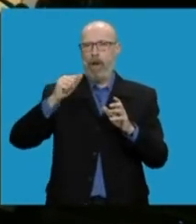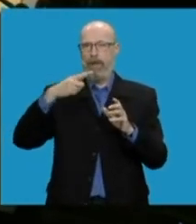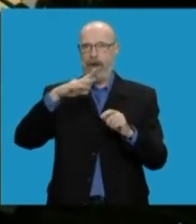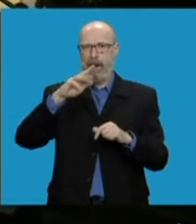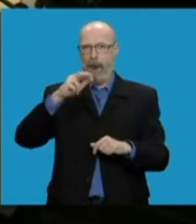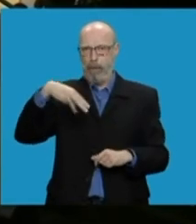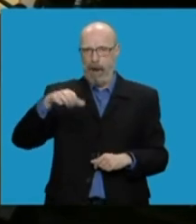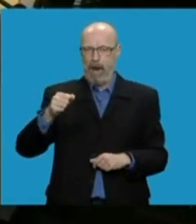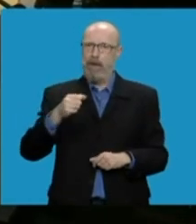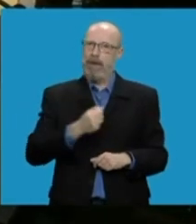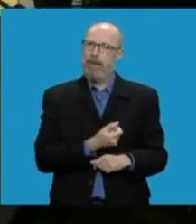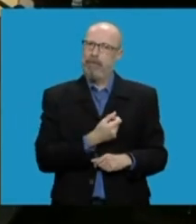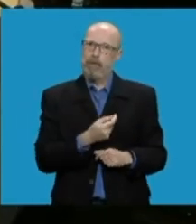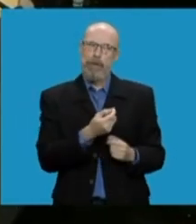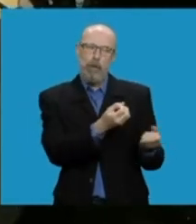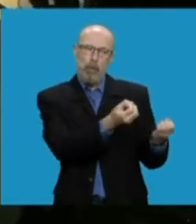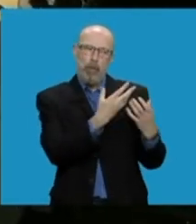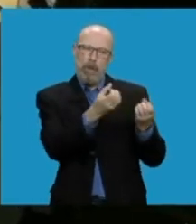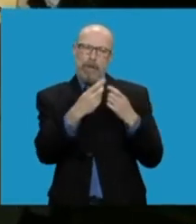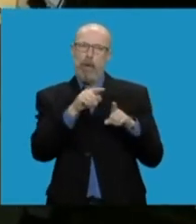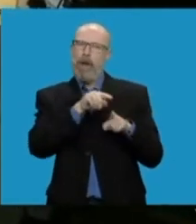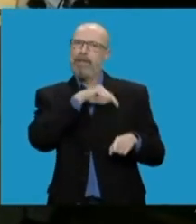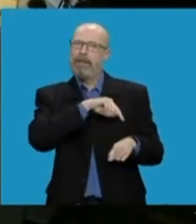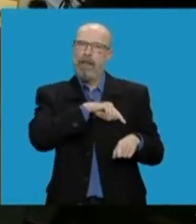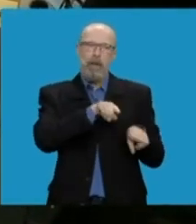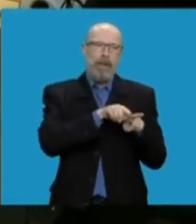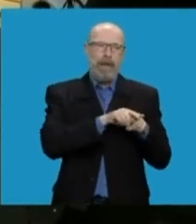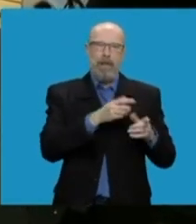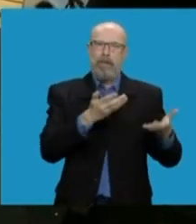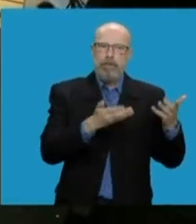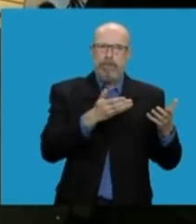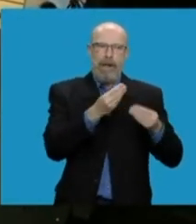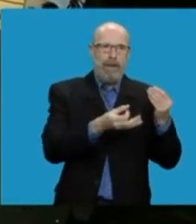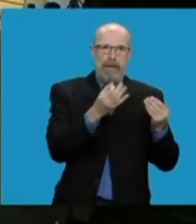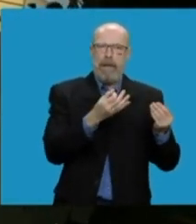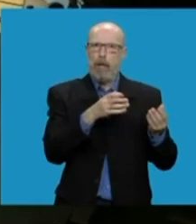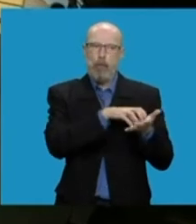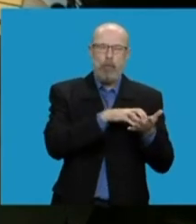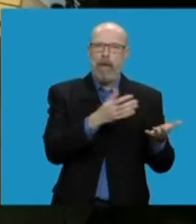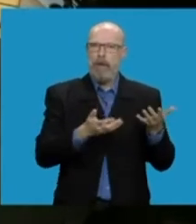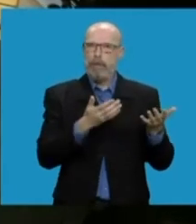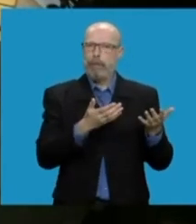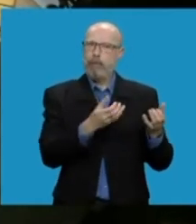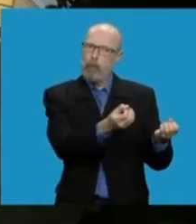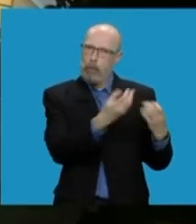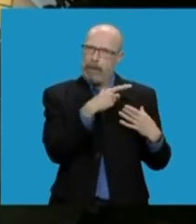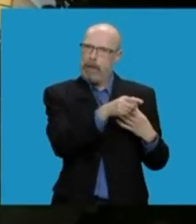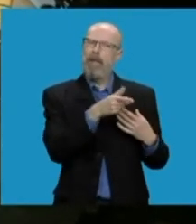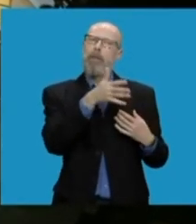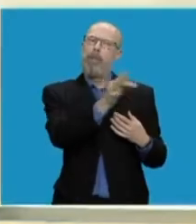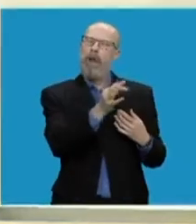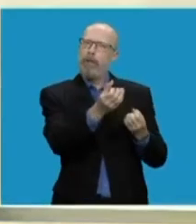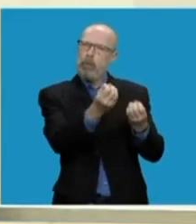que expresan sentimientos de impotencia, de incertidumbre, pero también de